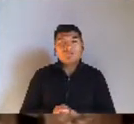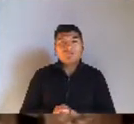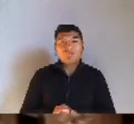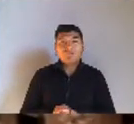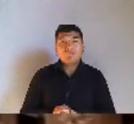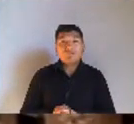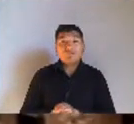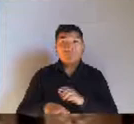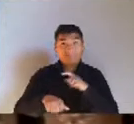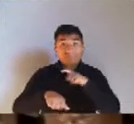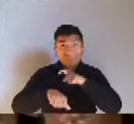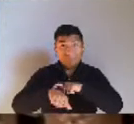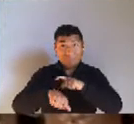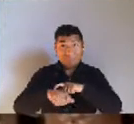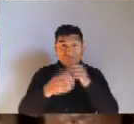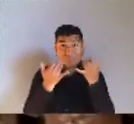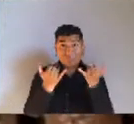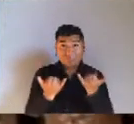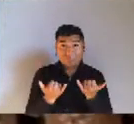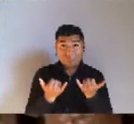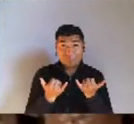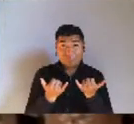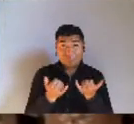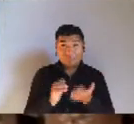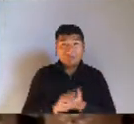En este momento,